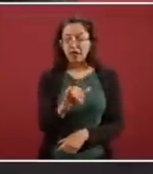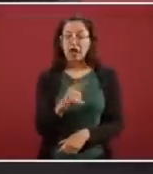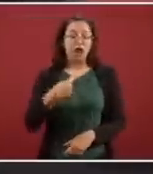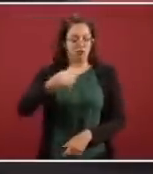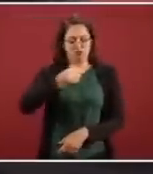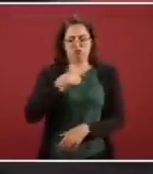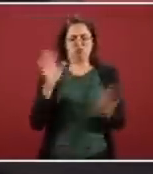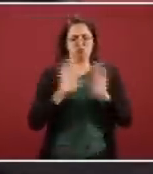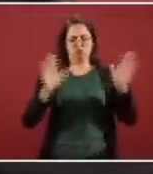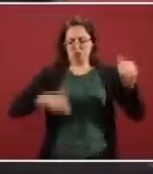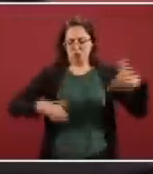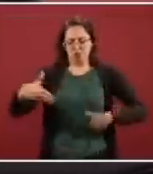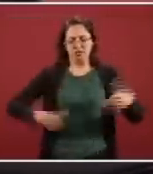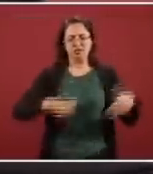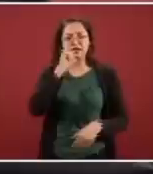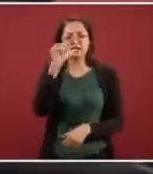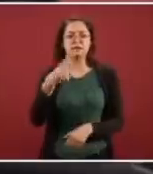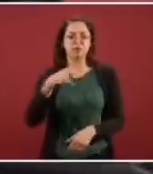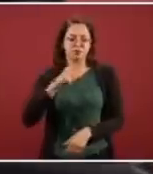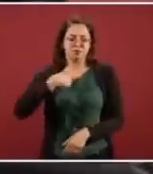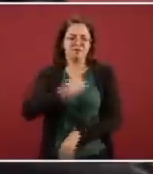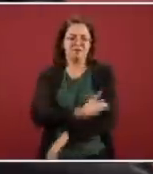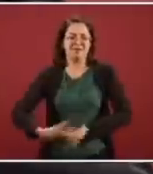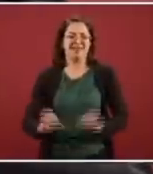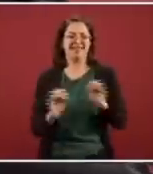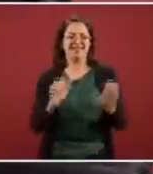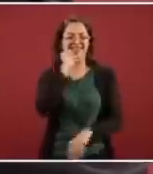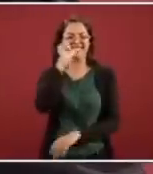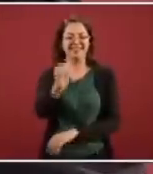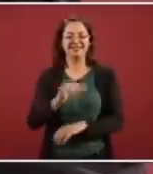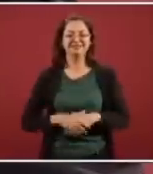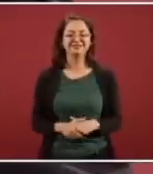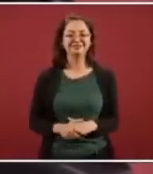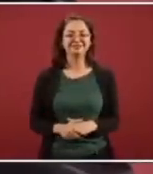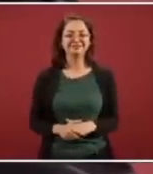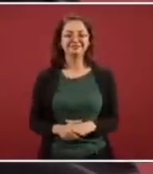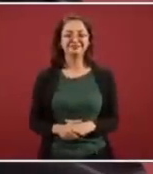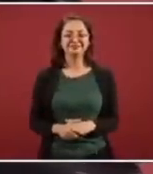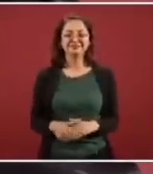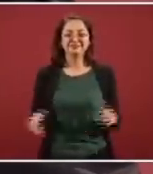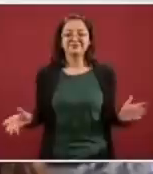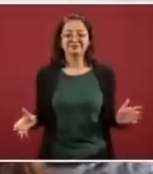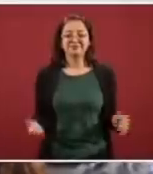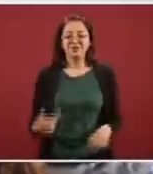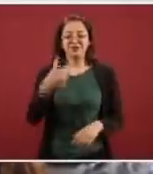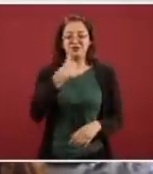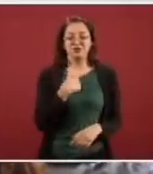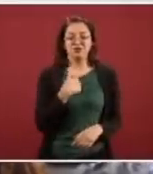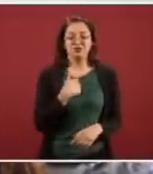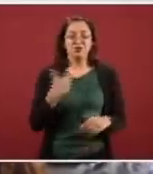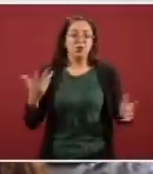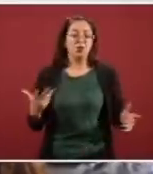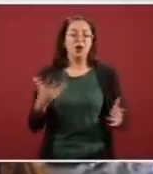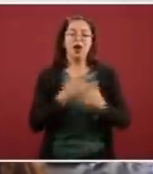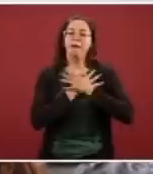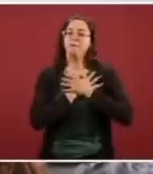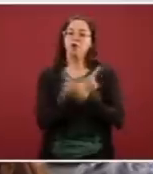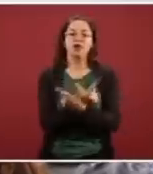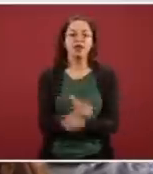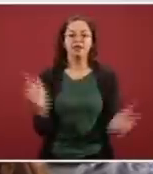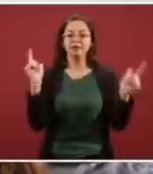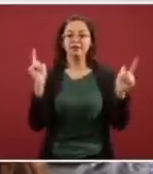soy miembro de la familia Zapata. Yo soy amante de la libertad.